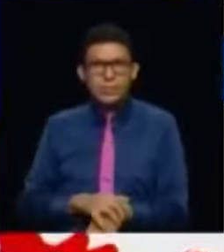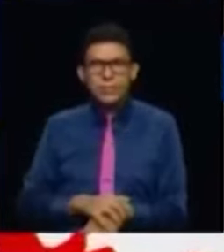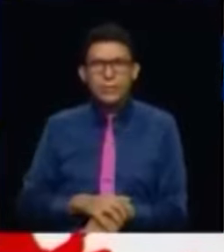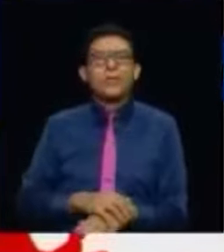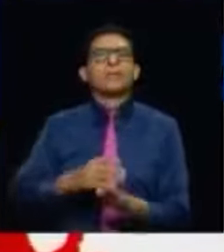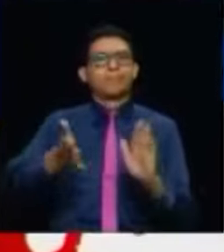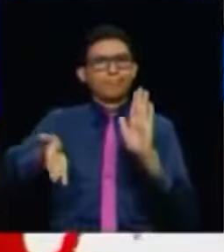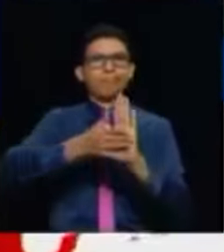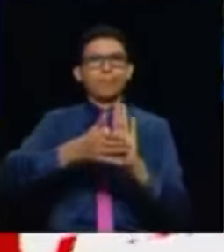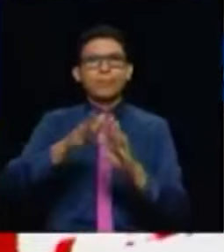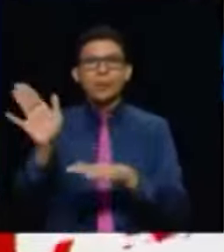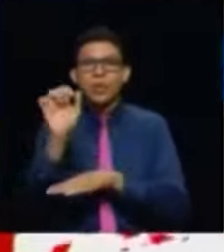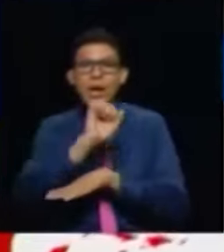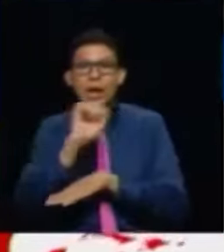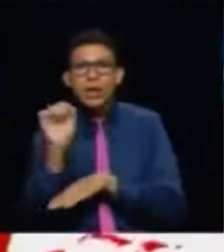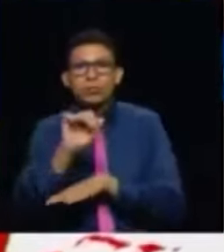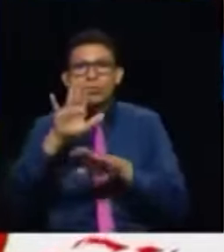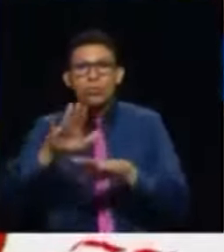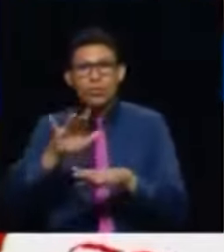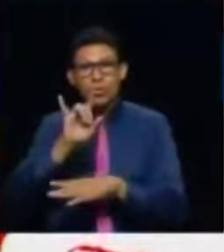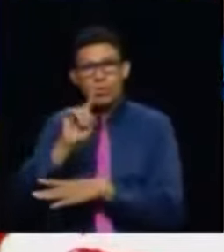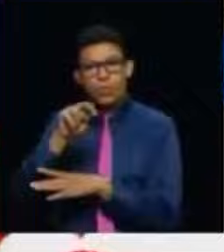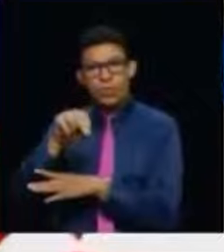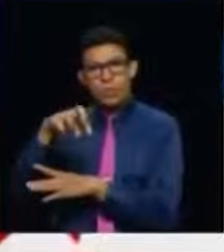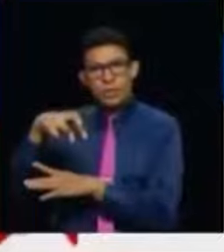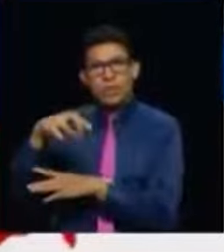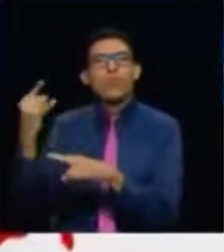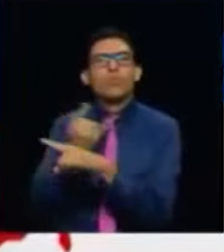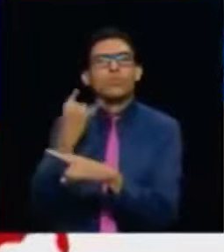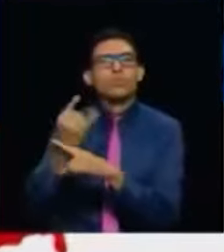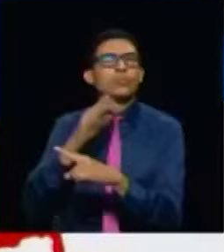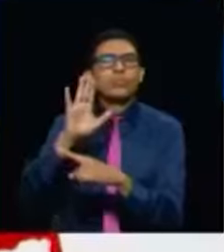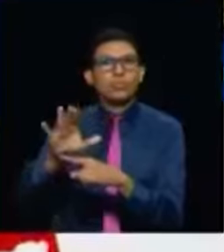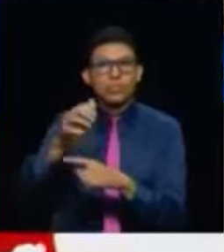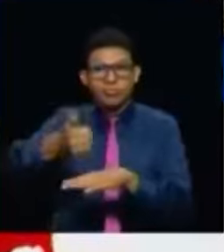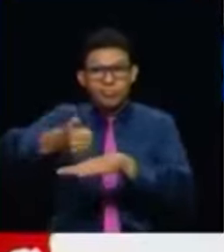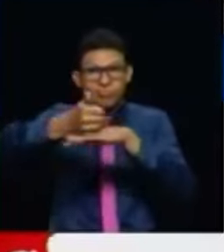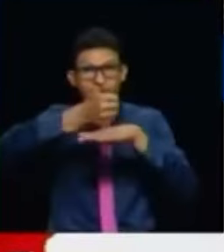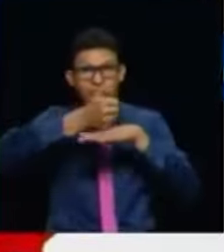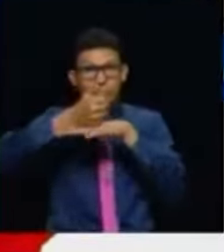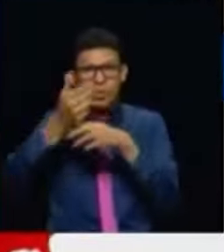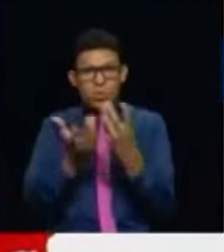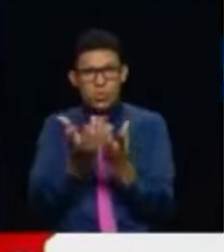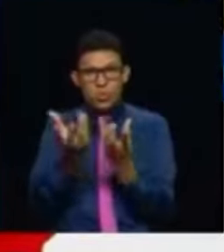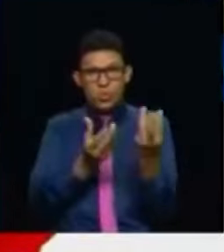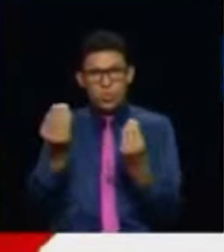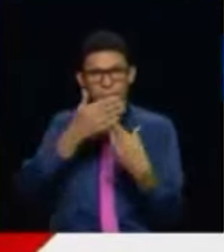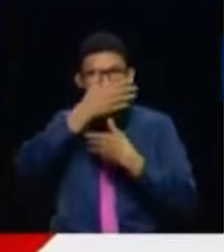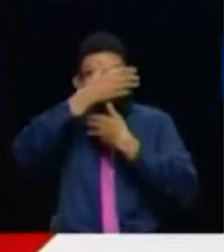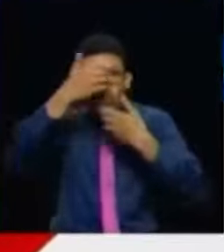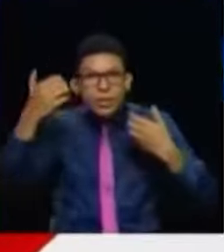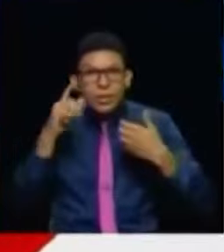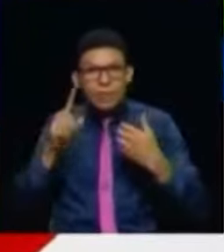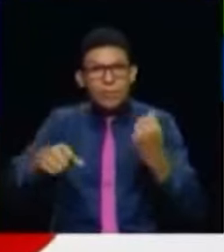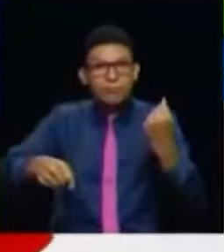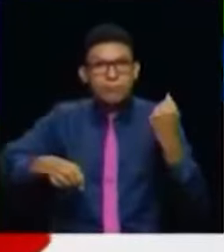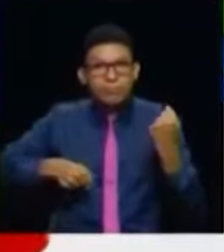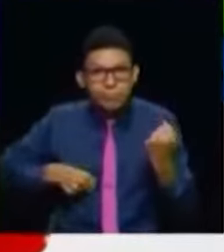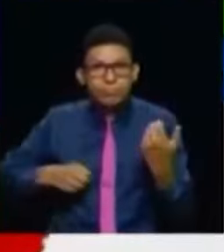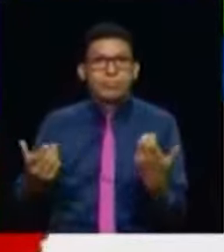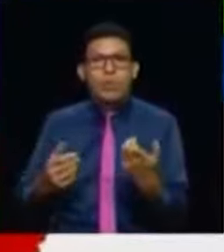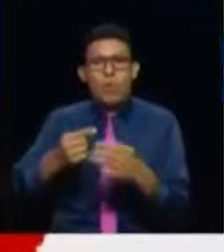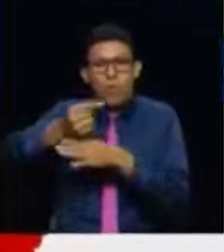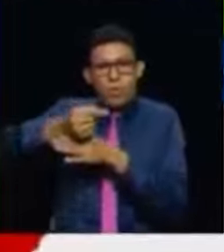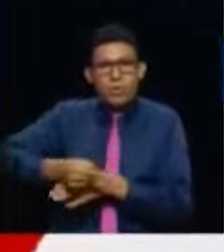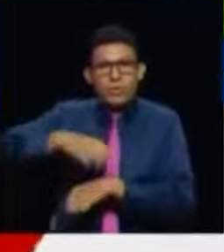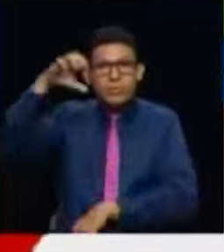que vehículos de la Unidad de Protección Nacional son utilizados para movilizar cabecillas de grupos al margen de la ley con armamento y órdenes de captura vigentes.